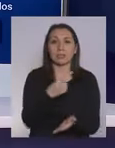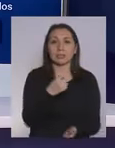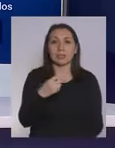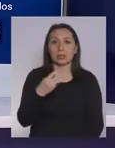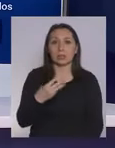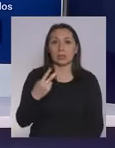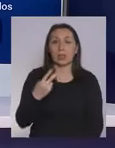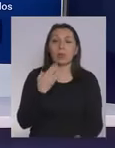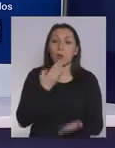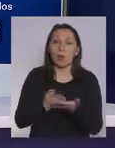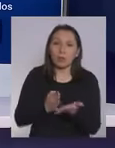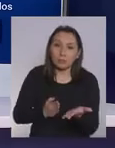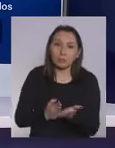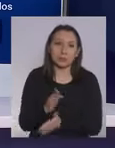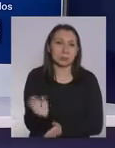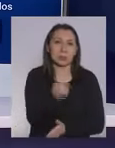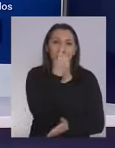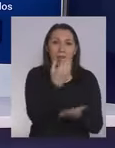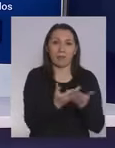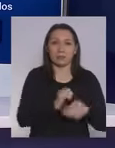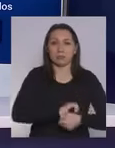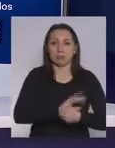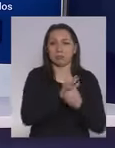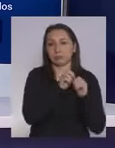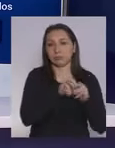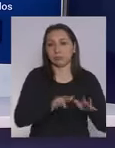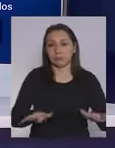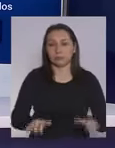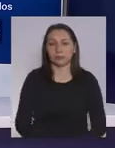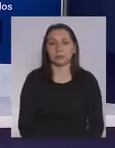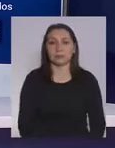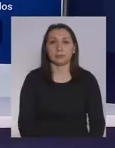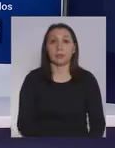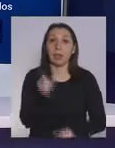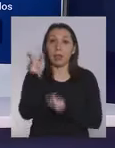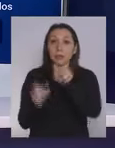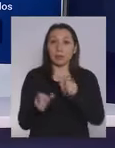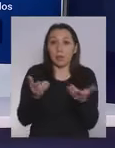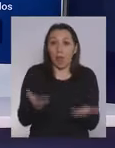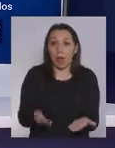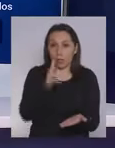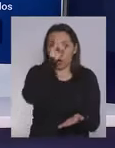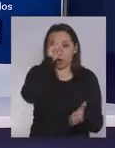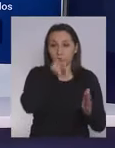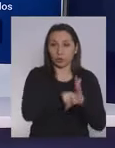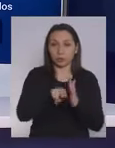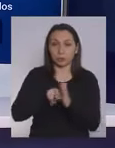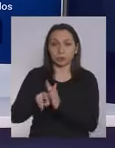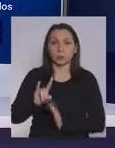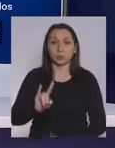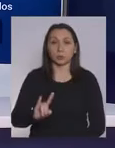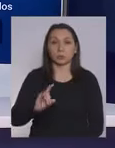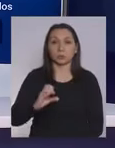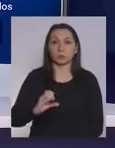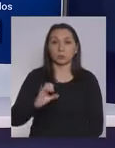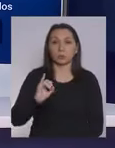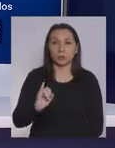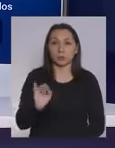desde que comenzó la pandemia en cuanto a las personas que se encuentran hospitalizadas en las unidades de cuidados